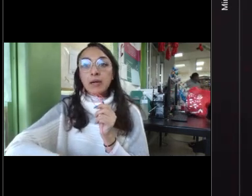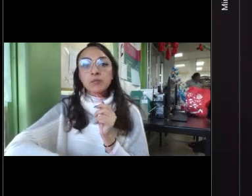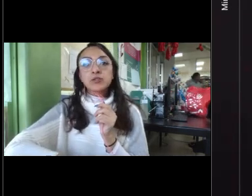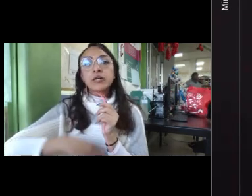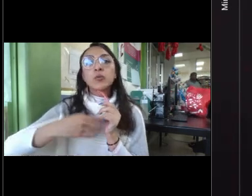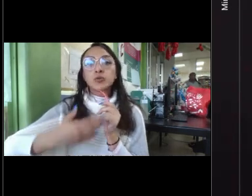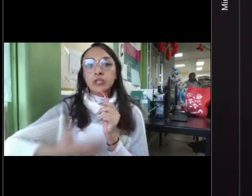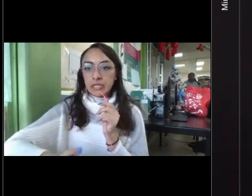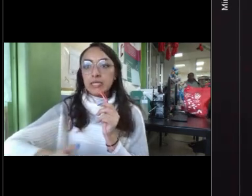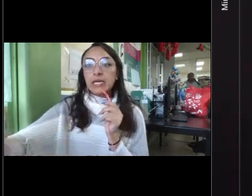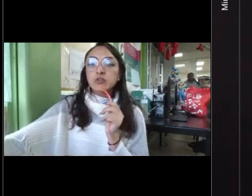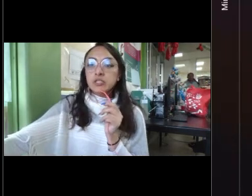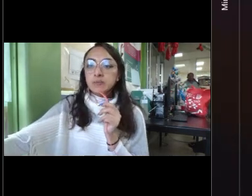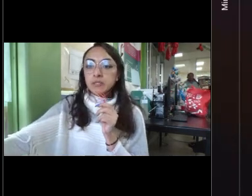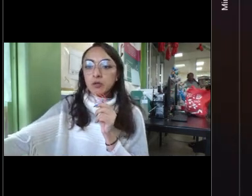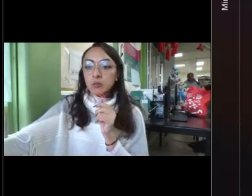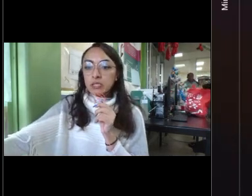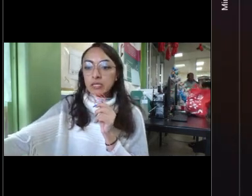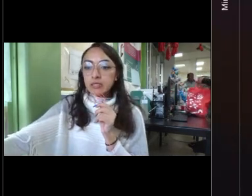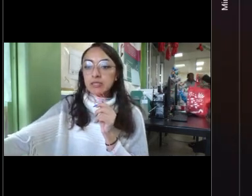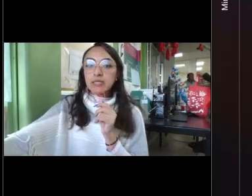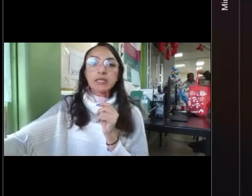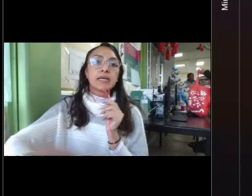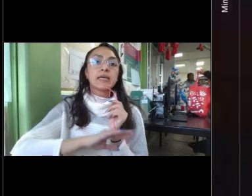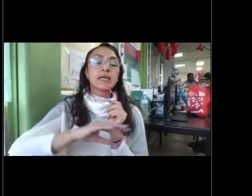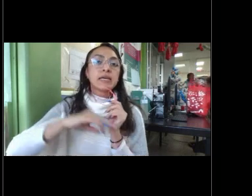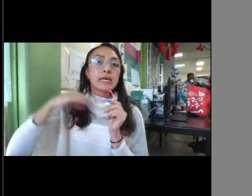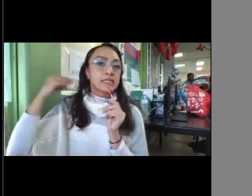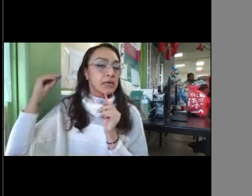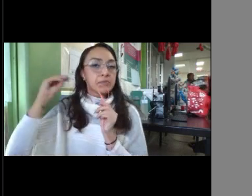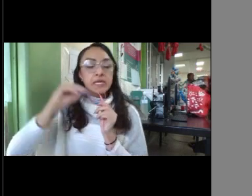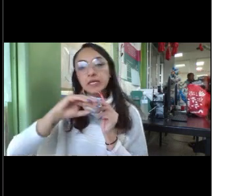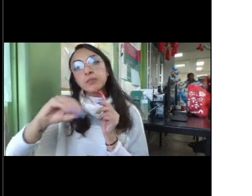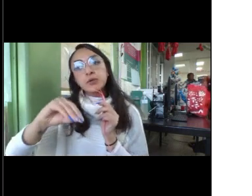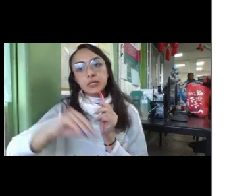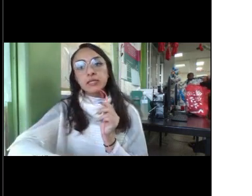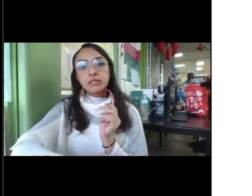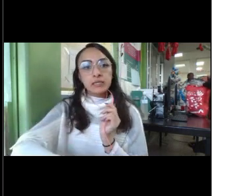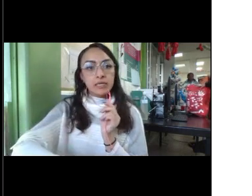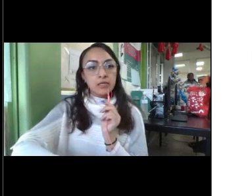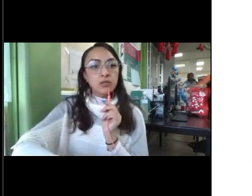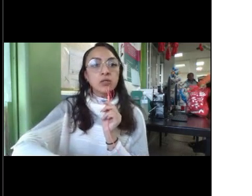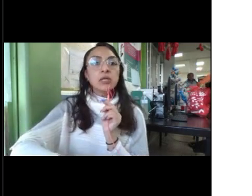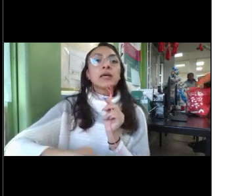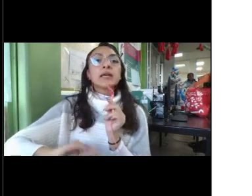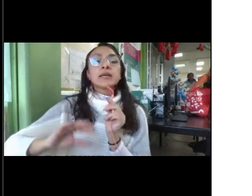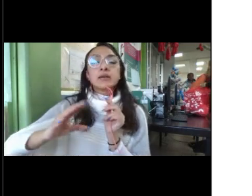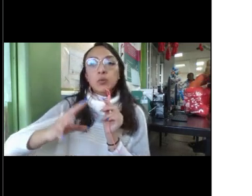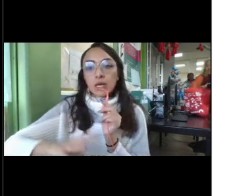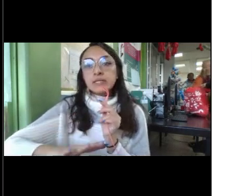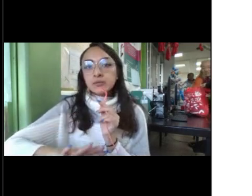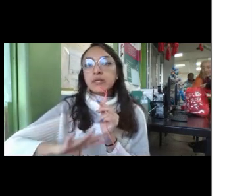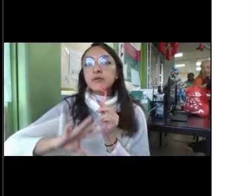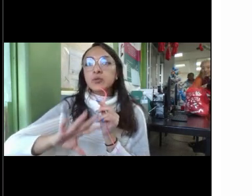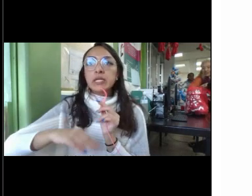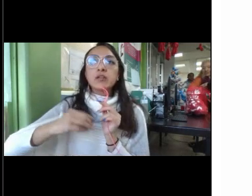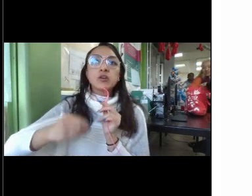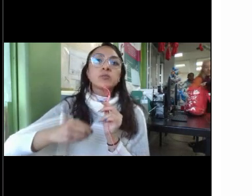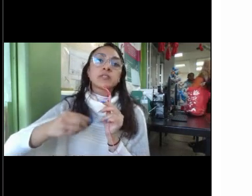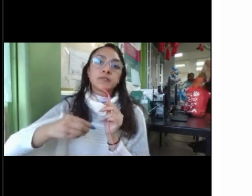Entonces, hablábamos de comunidad. El concepto de comunidad es bien importante entenderlo. ¿Cuál es